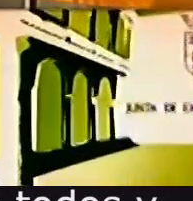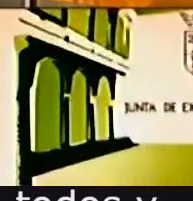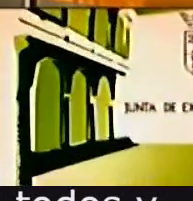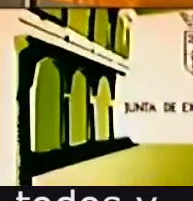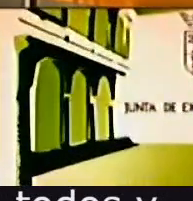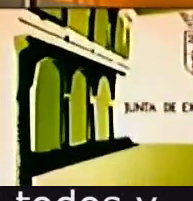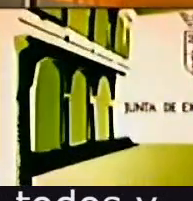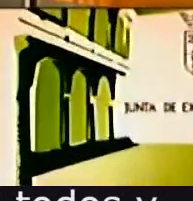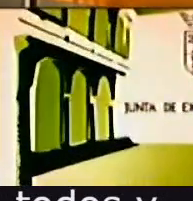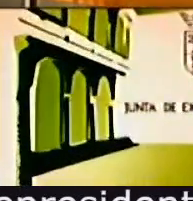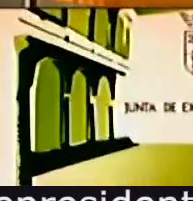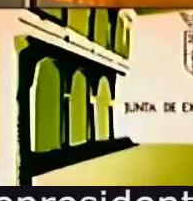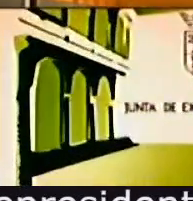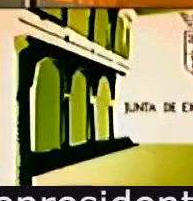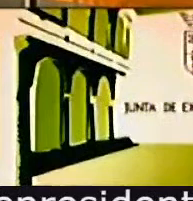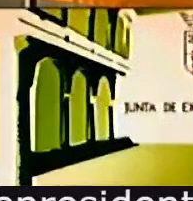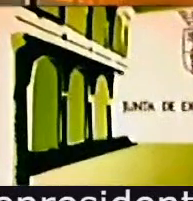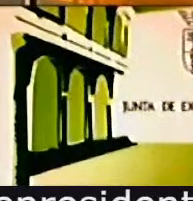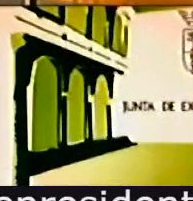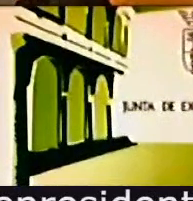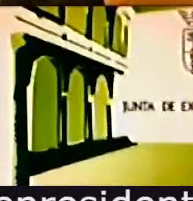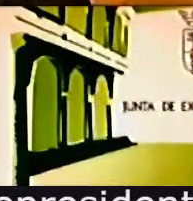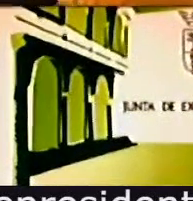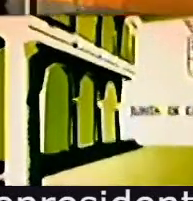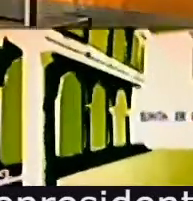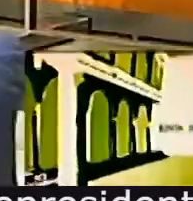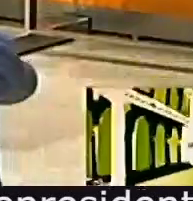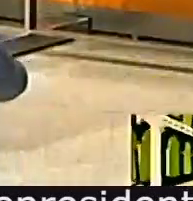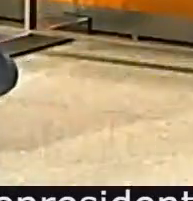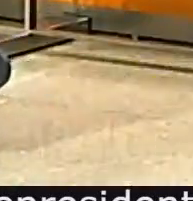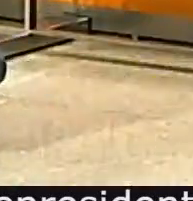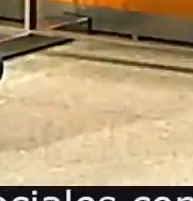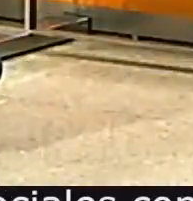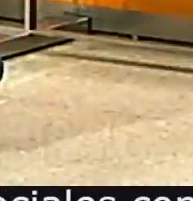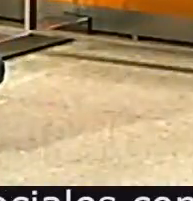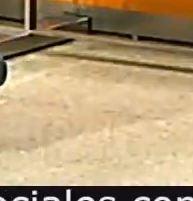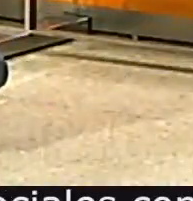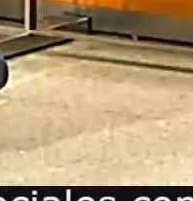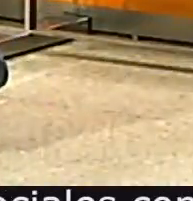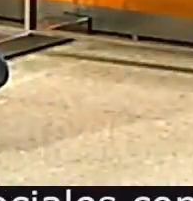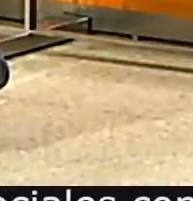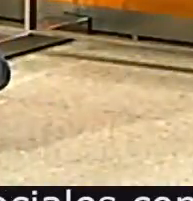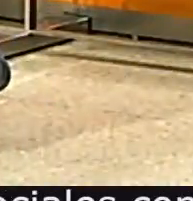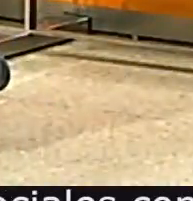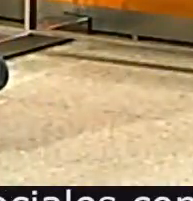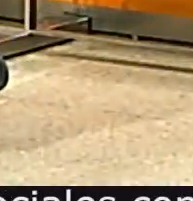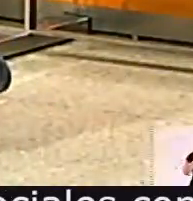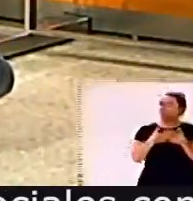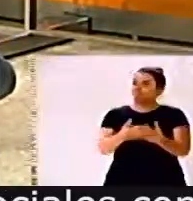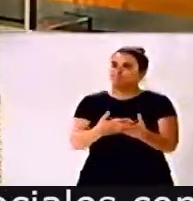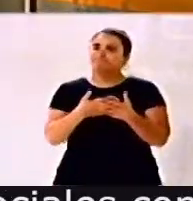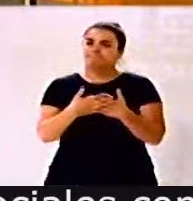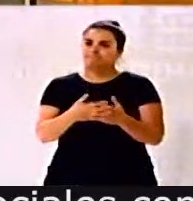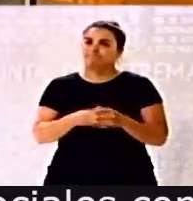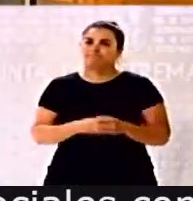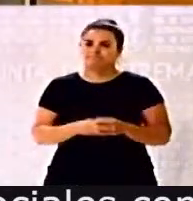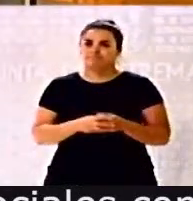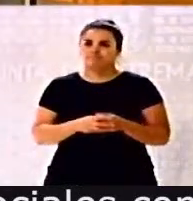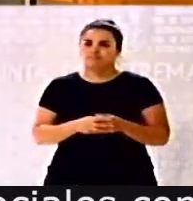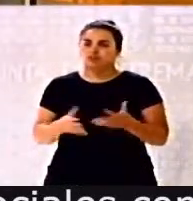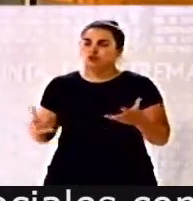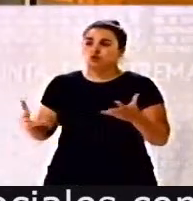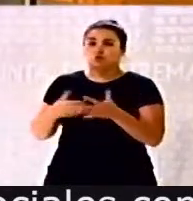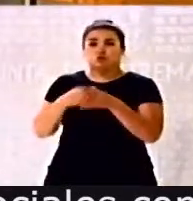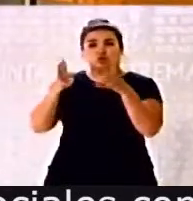de Sanidad y Servicios Sociales. Como siempre, en primer lugar, quiero trasladar las condolencias de todo el Consejo